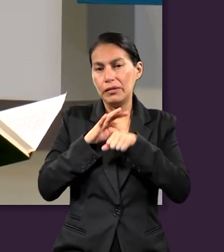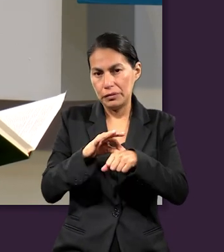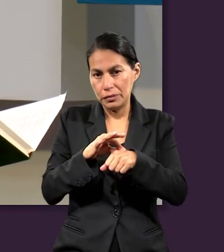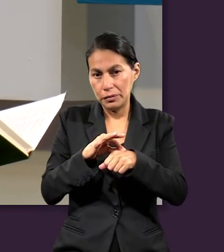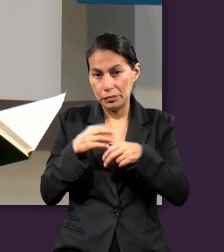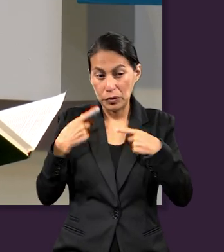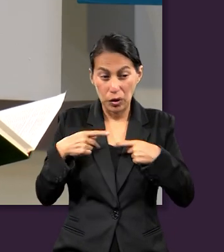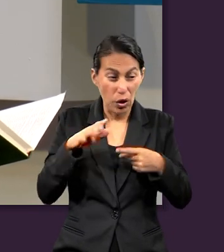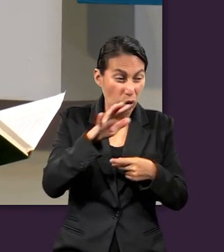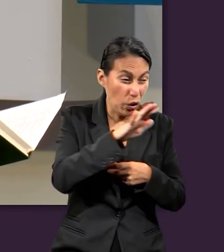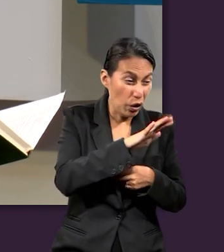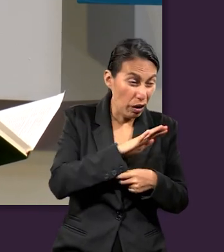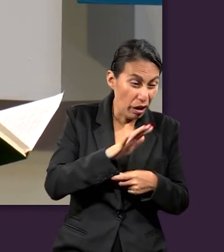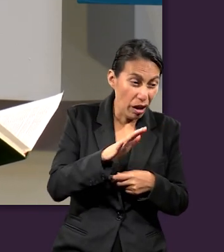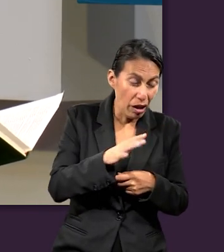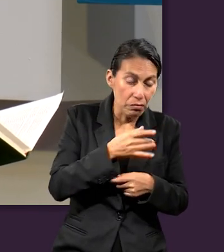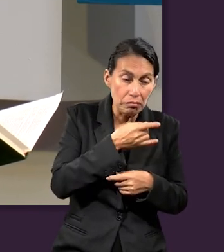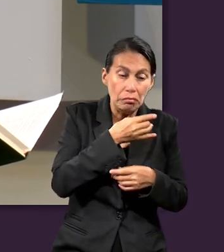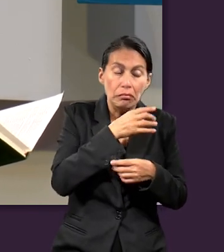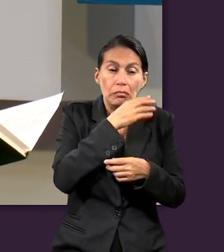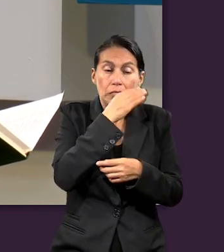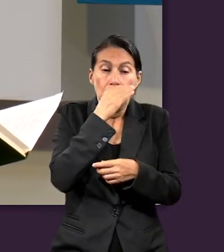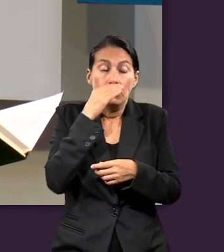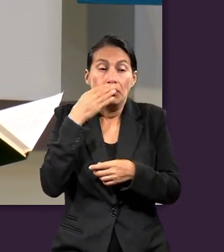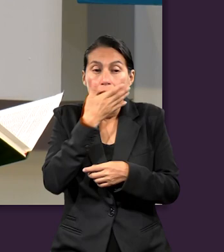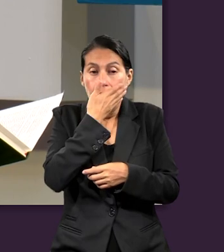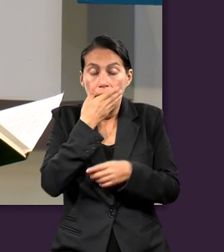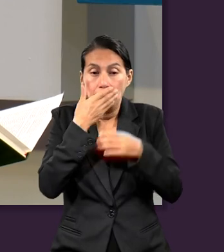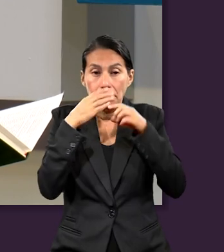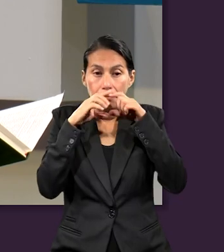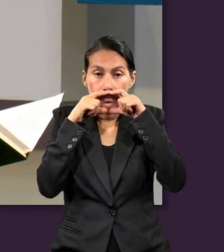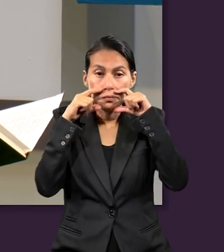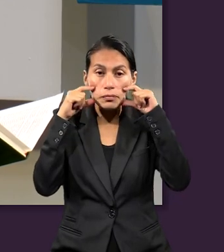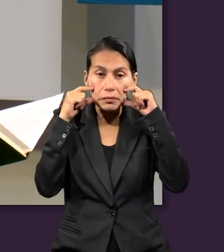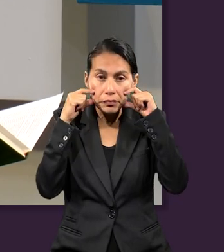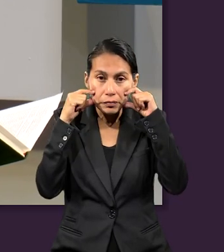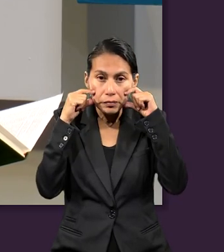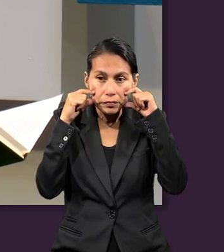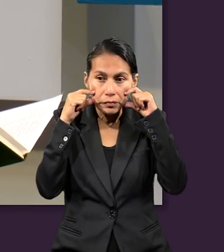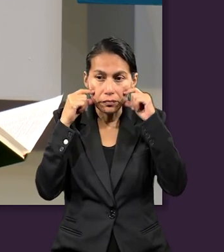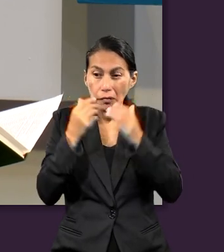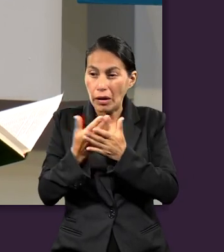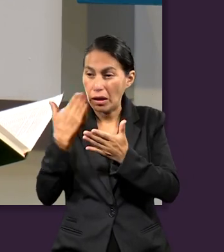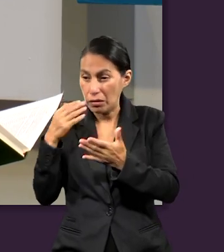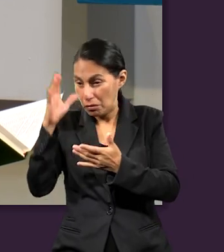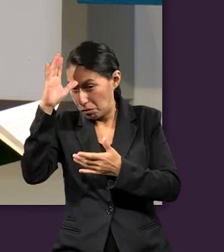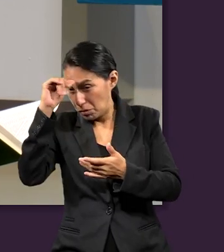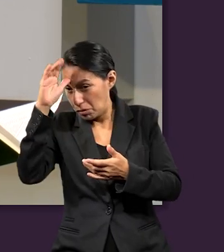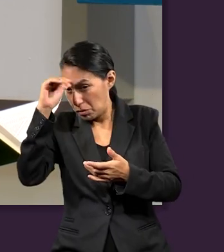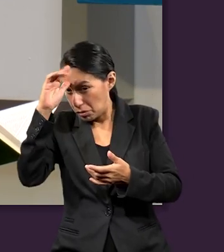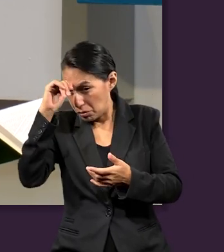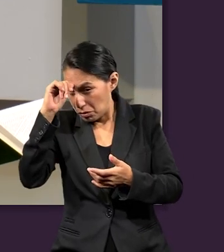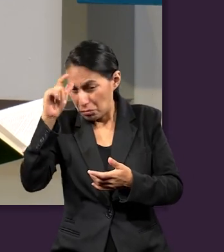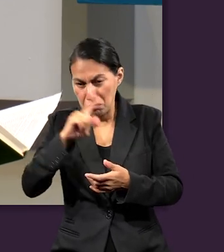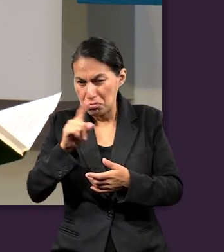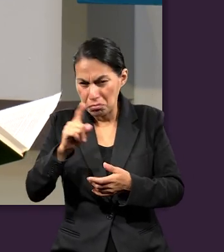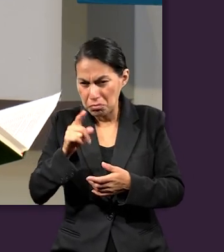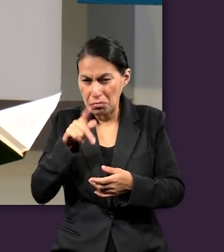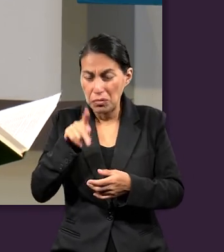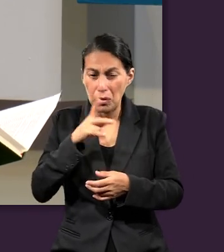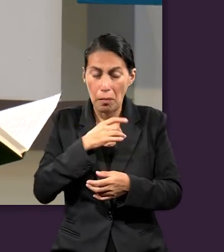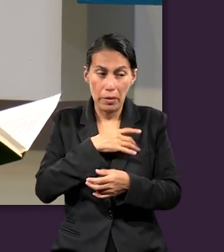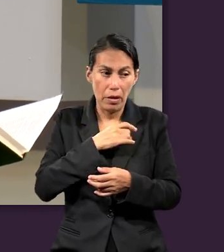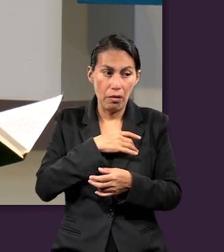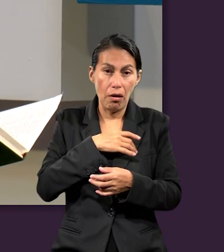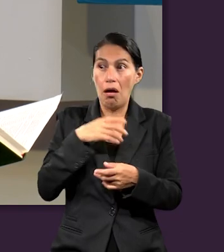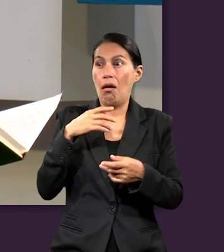en un momento todo el mundo se puso el cubrebocas y no había muchos acuerdos previos simplemente el miedo causó